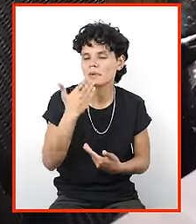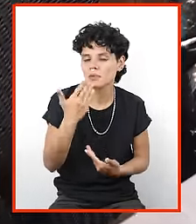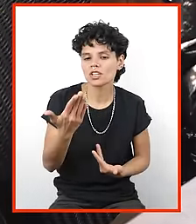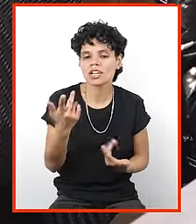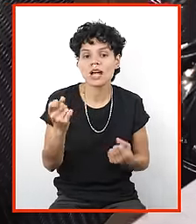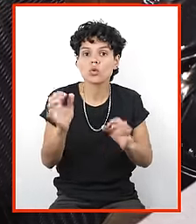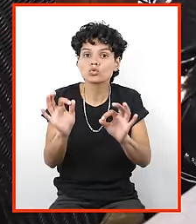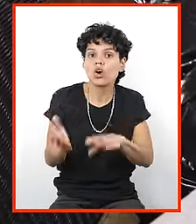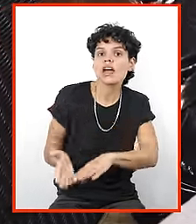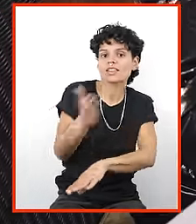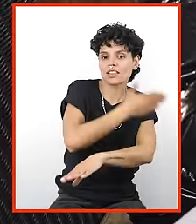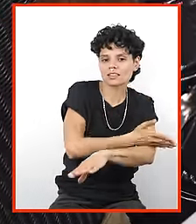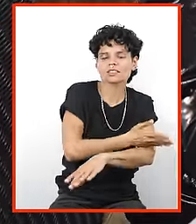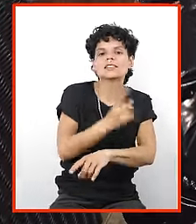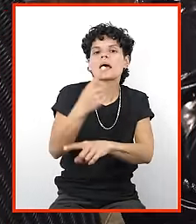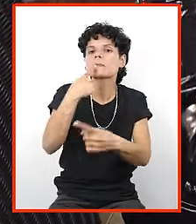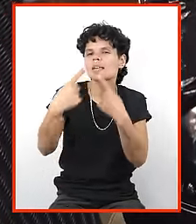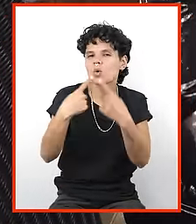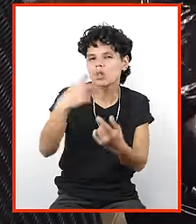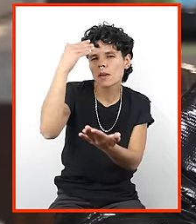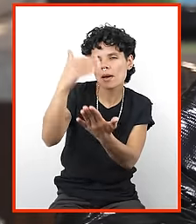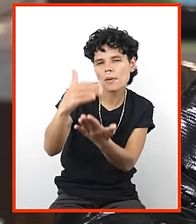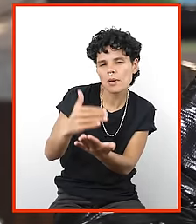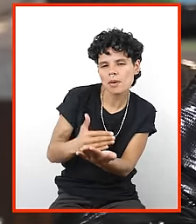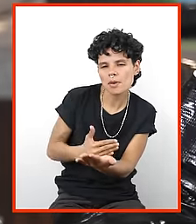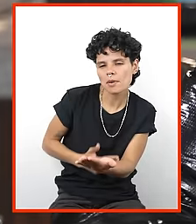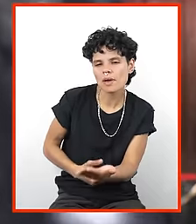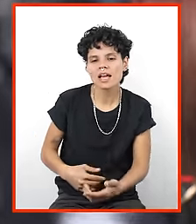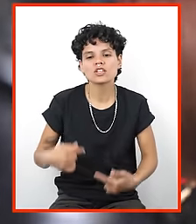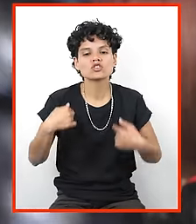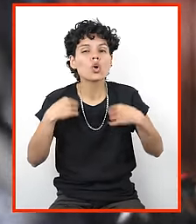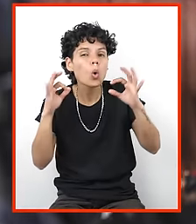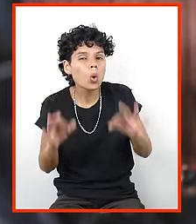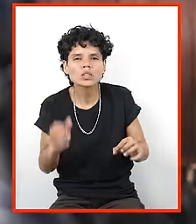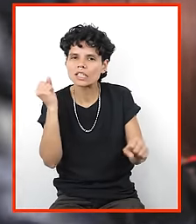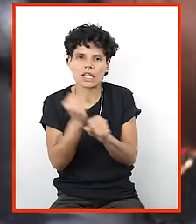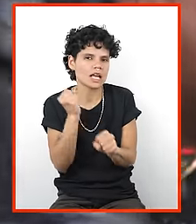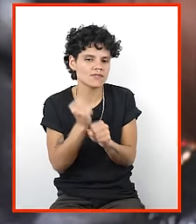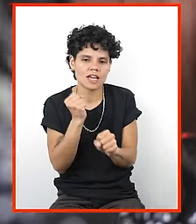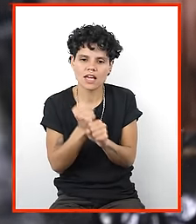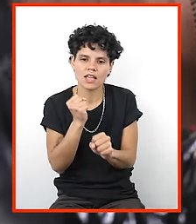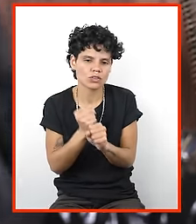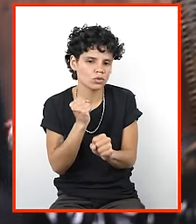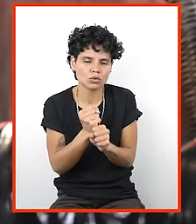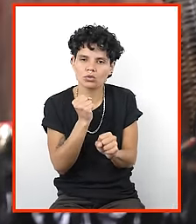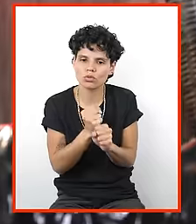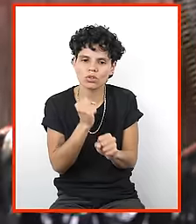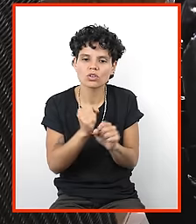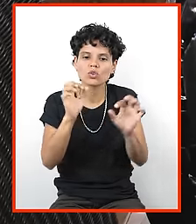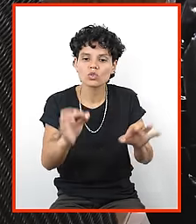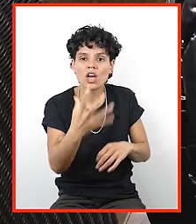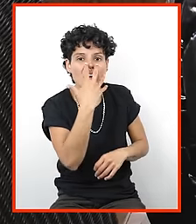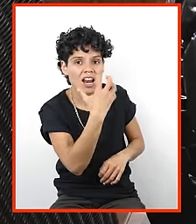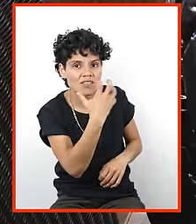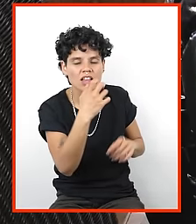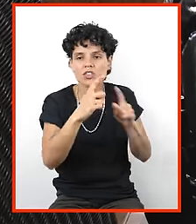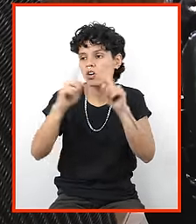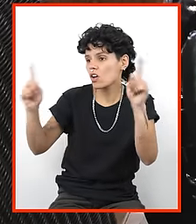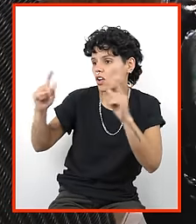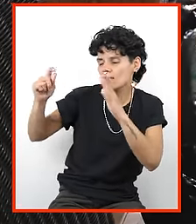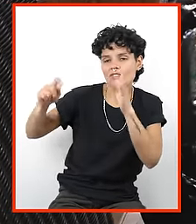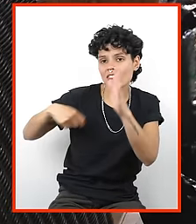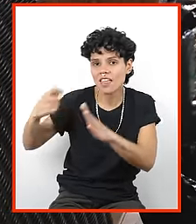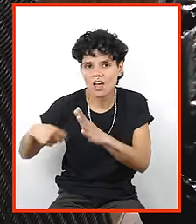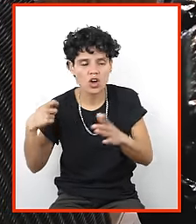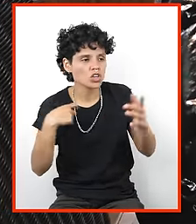a este programa, viste que te mandan una lista de preguntas. Sí. Yo estaba a full en el cuestionario. Entonces me puse a grabar en la mitad